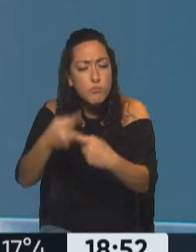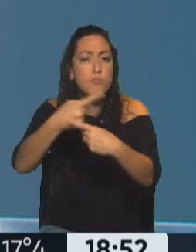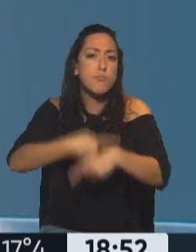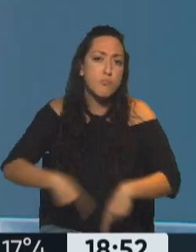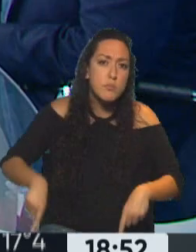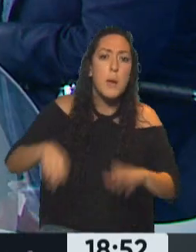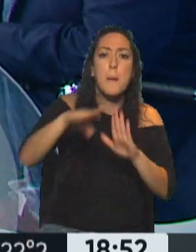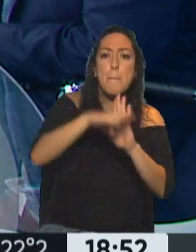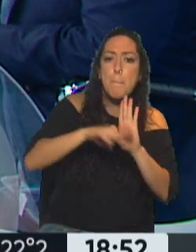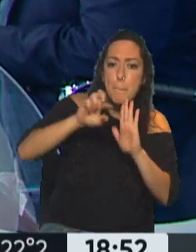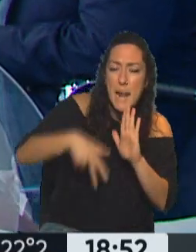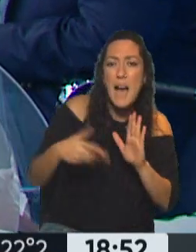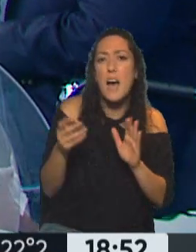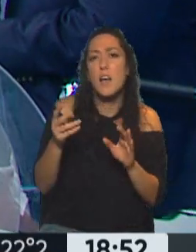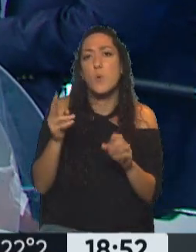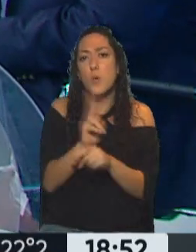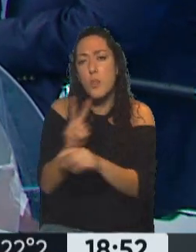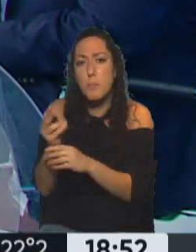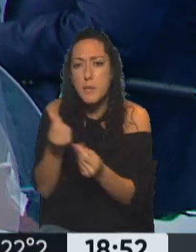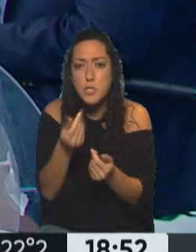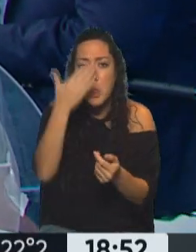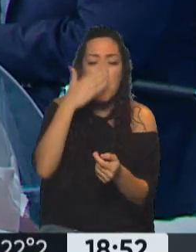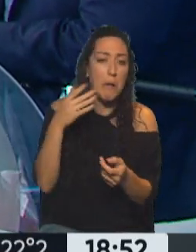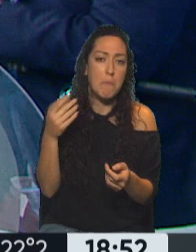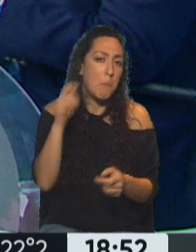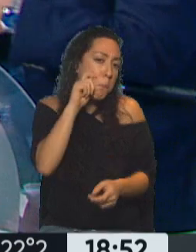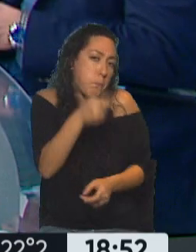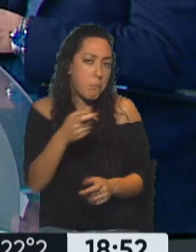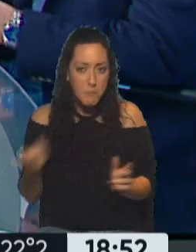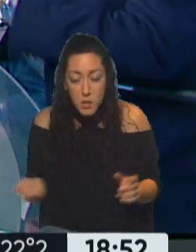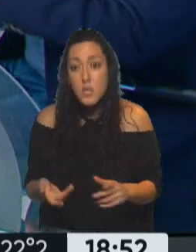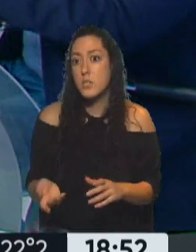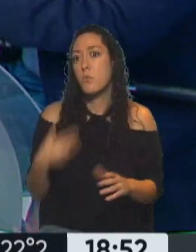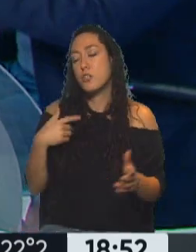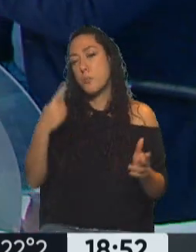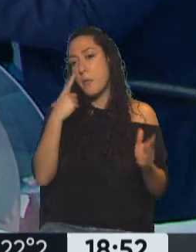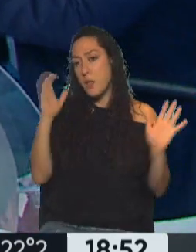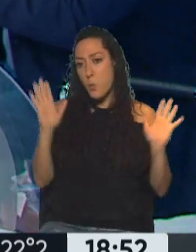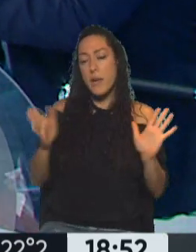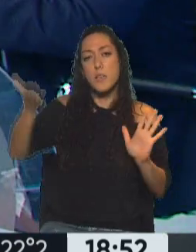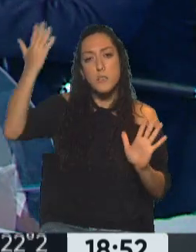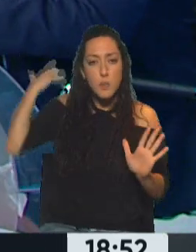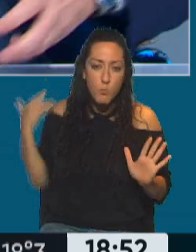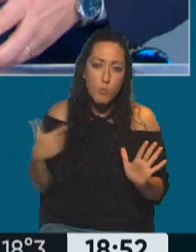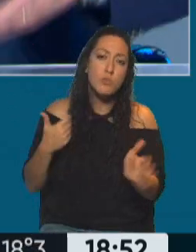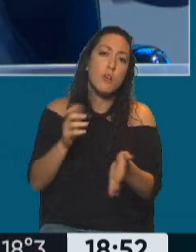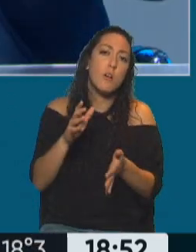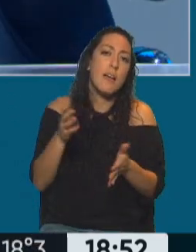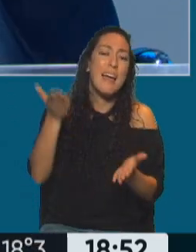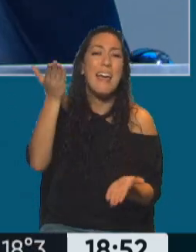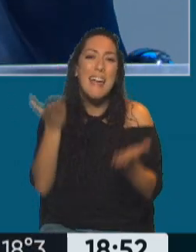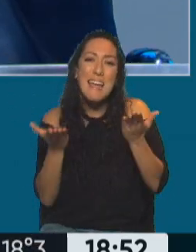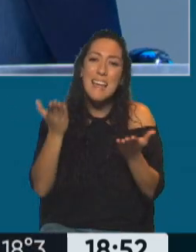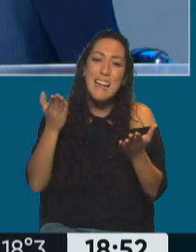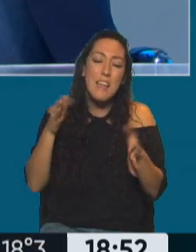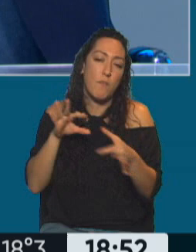comprometían en esa reunión y después hacen lo que queréis yo llegué a la conclusión hace mucho tiempo la argentina que es un tema del equilibrio de equilibrio que es un